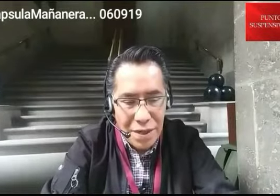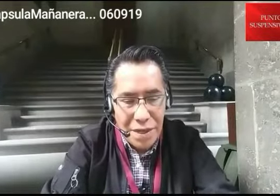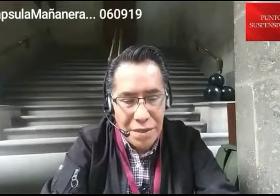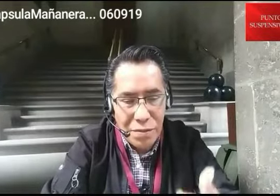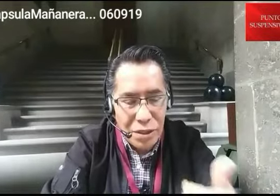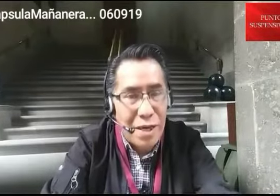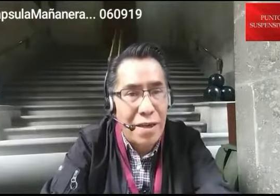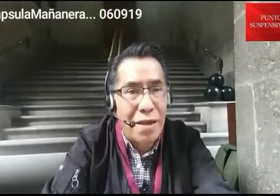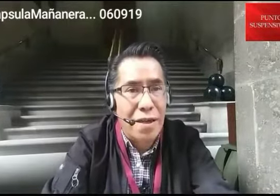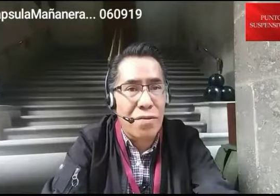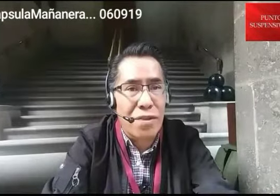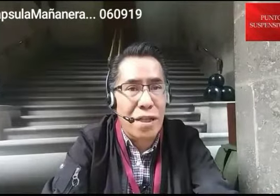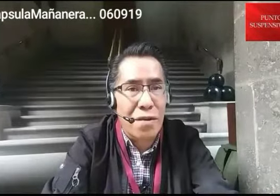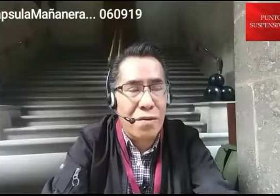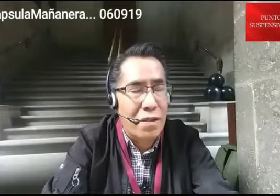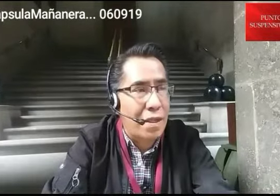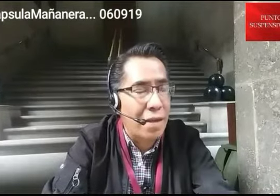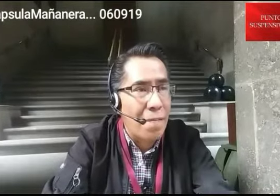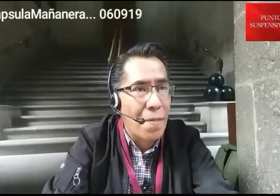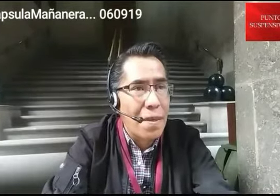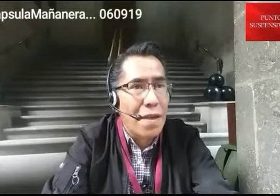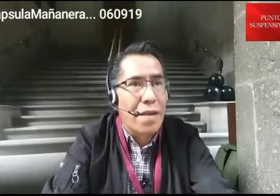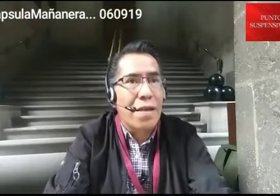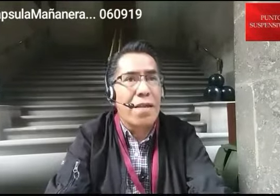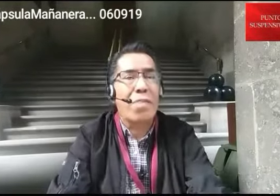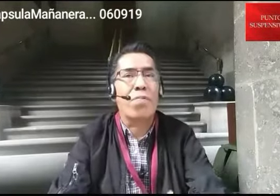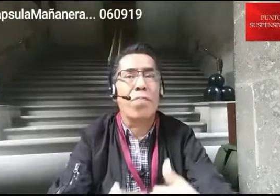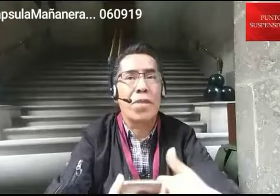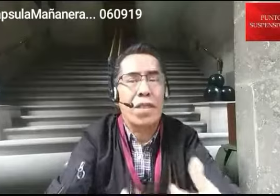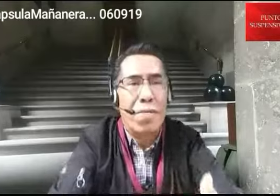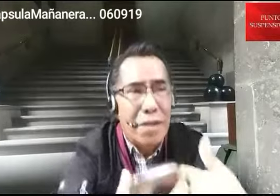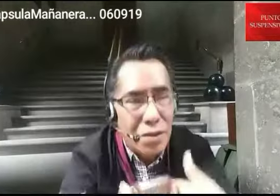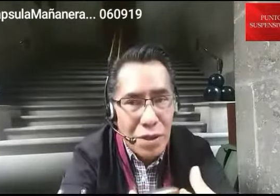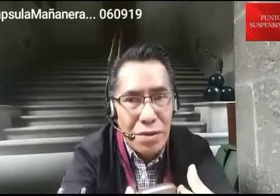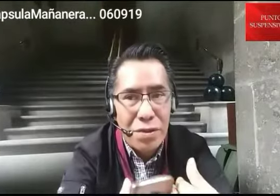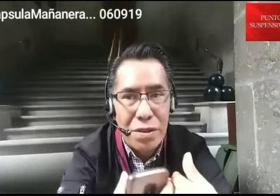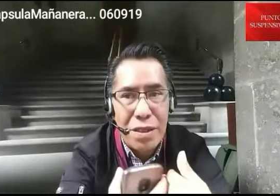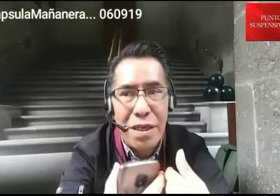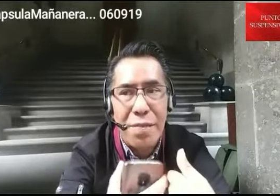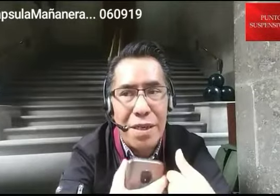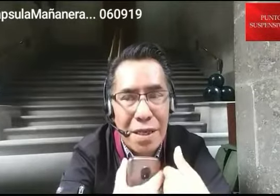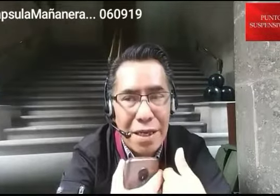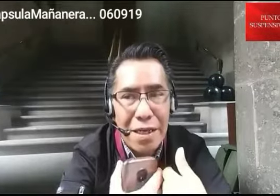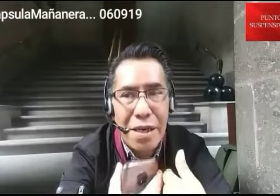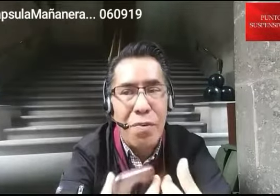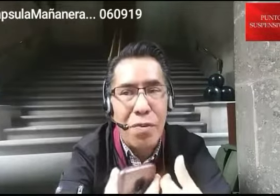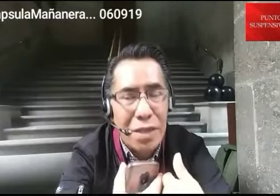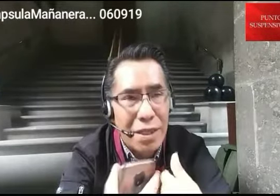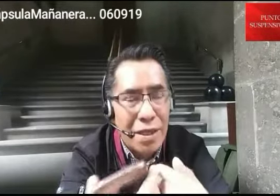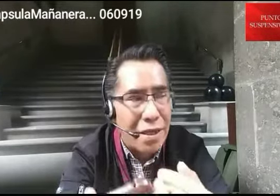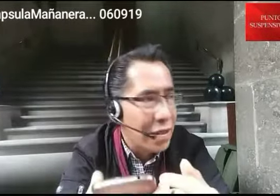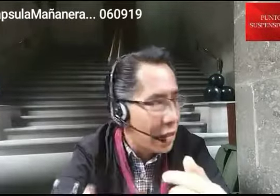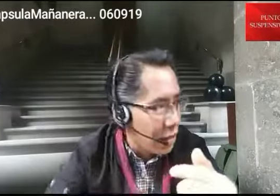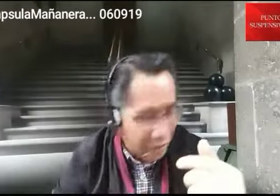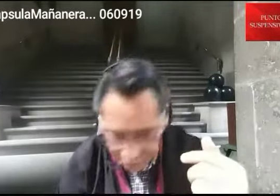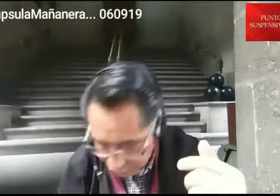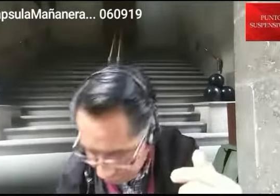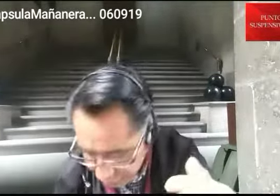en alto, va a demostrarle a los gringos que la propuesta que han dicho ellos y la manera y la